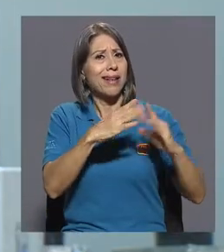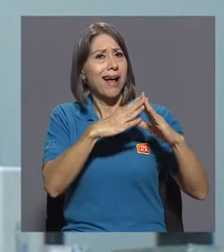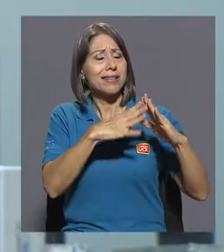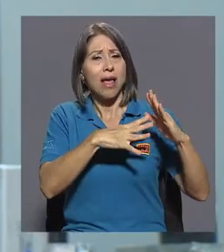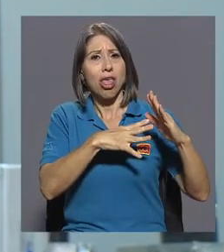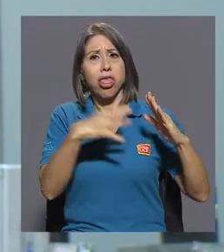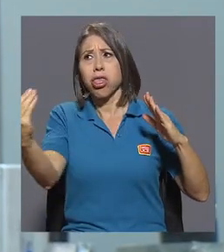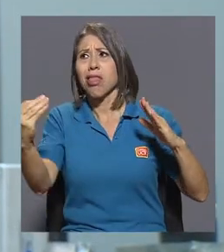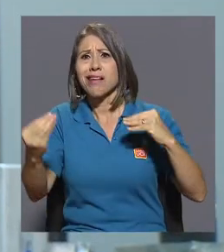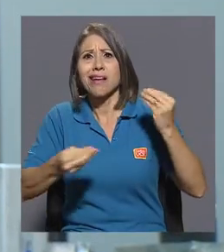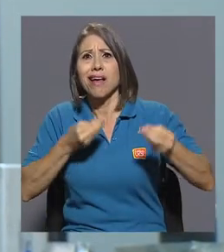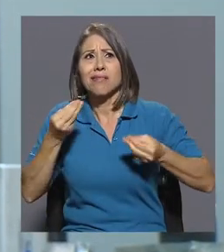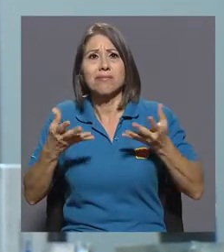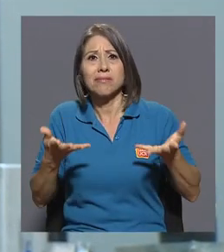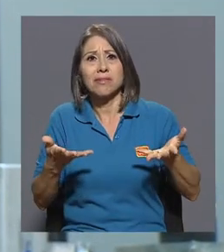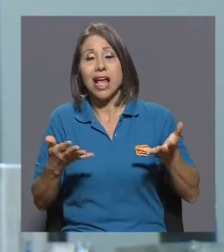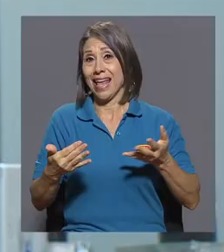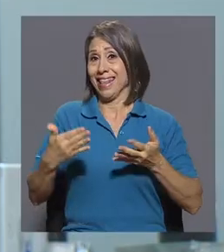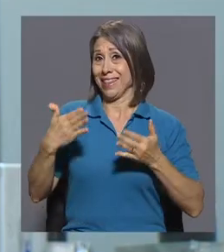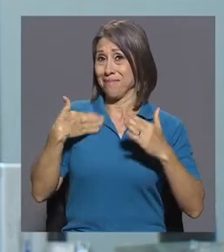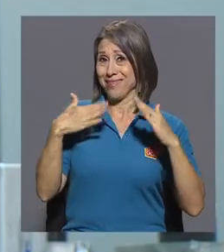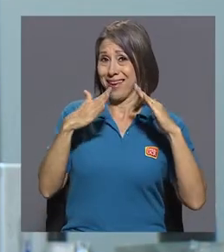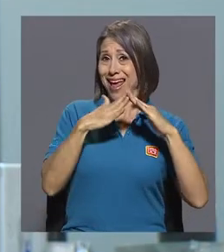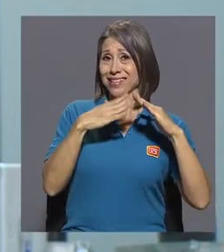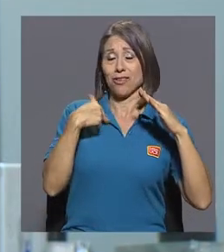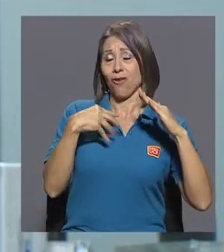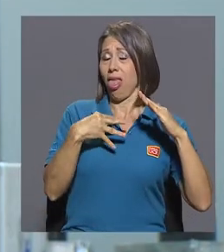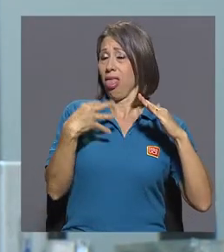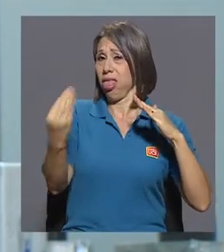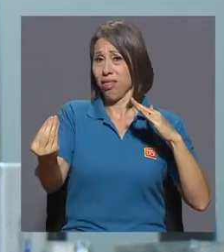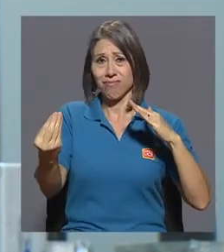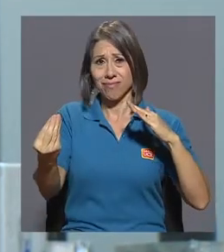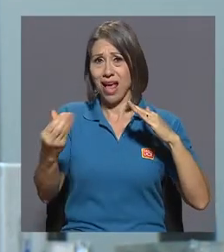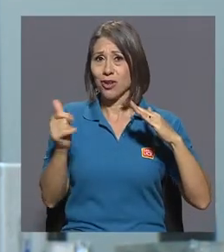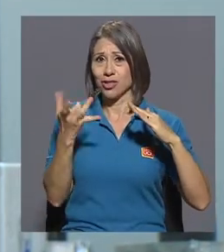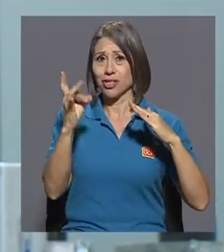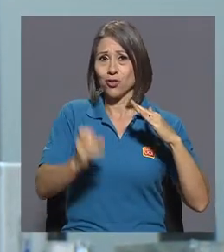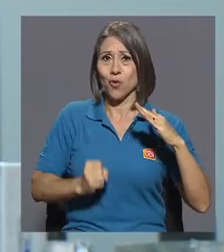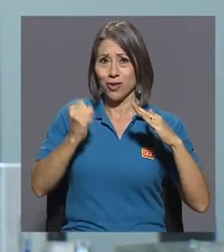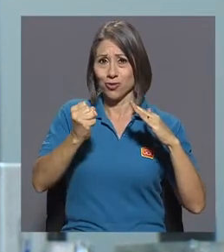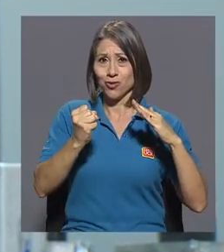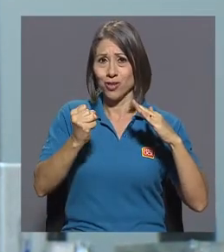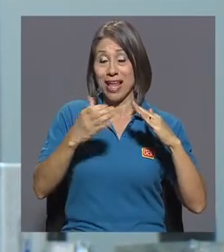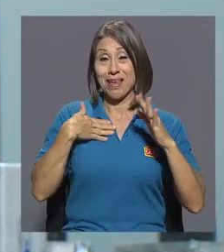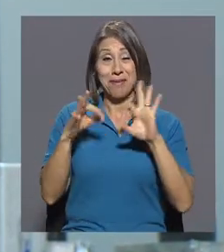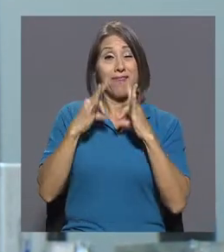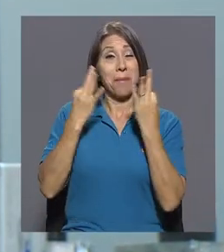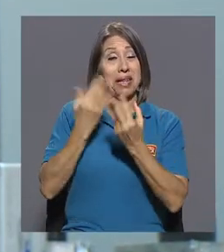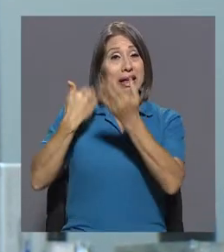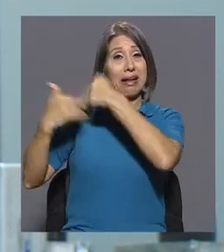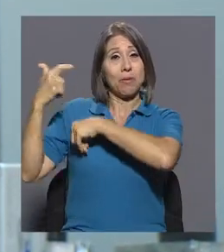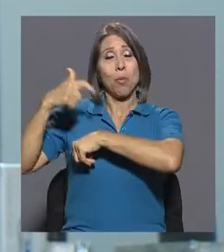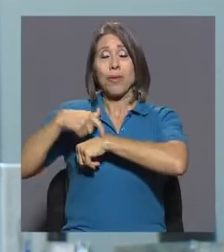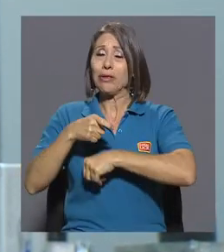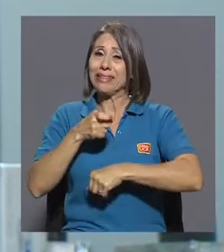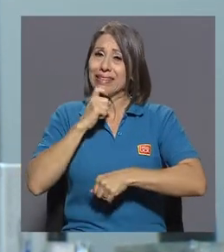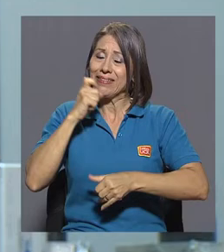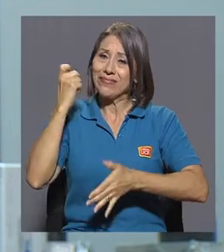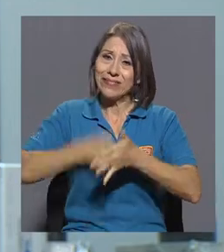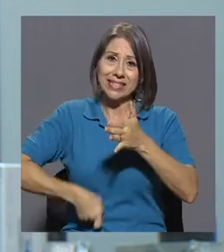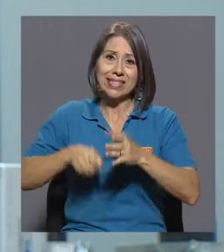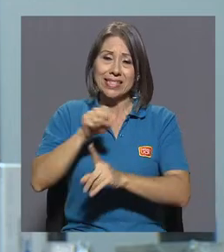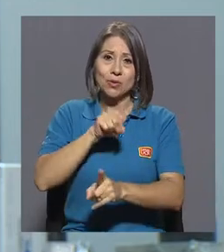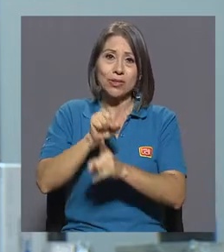Me voy de la casa a los 18. Para todos en la familia era un tiempo muy difícil. Para mis papás, tanto para